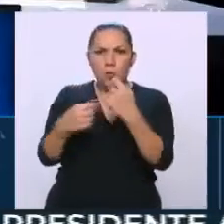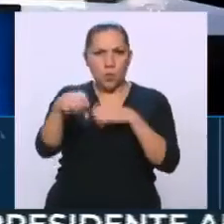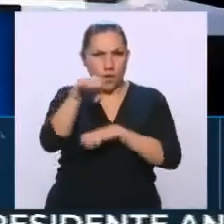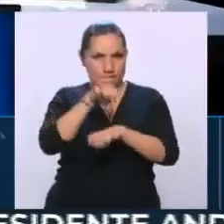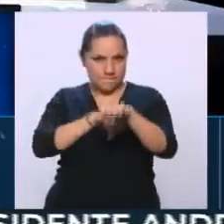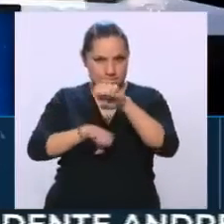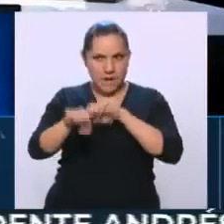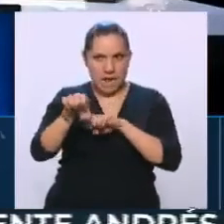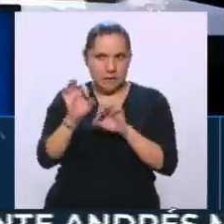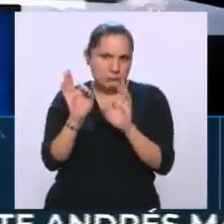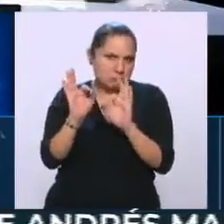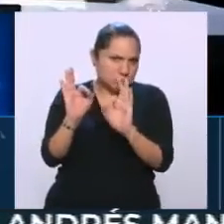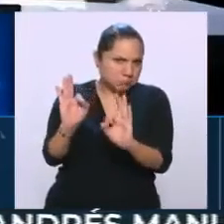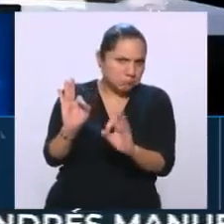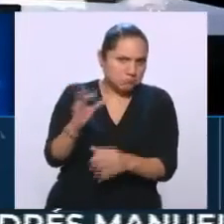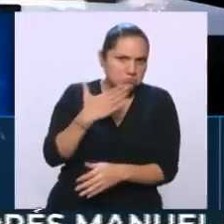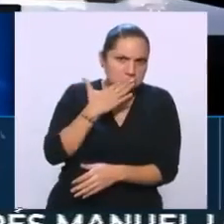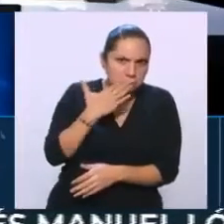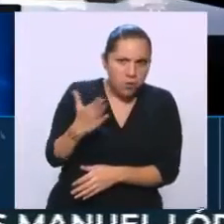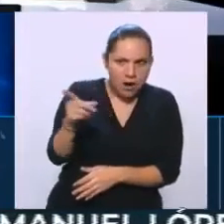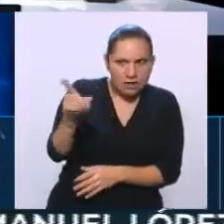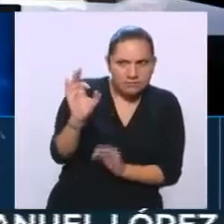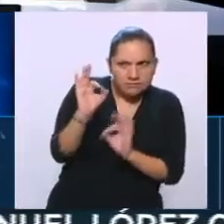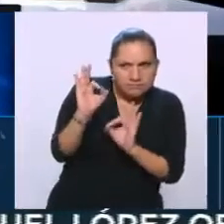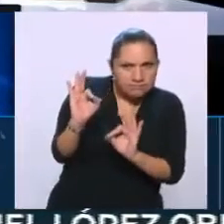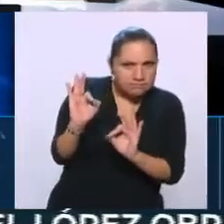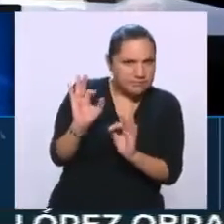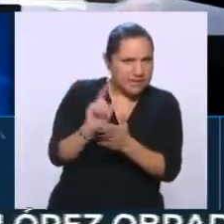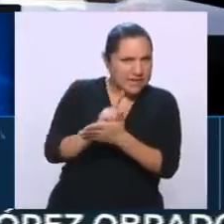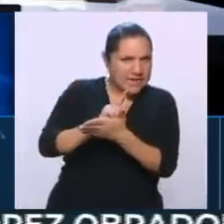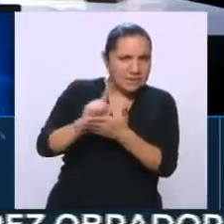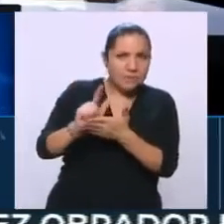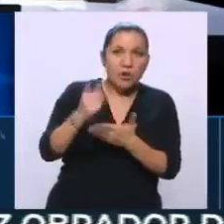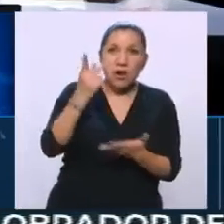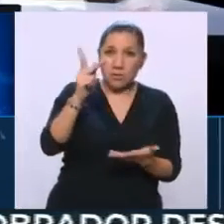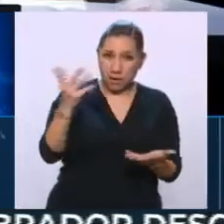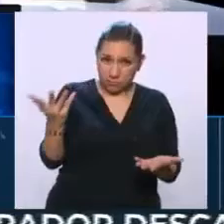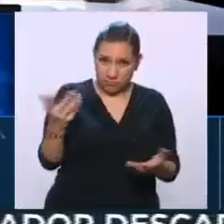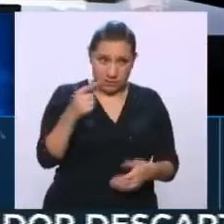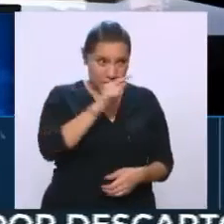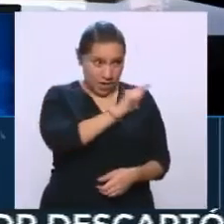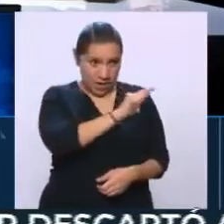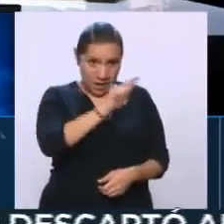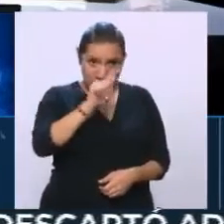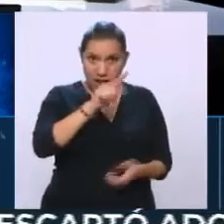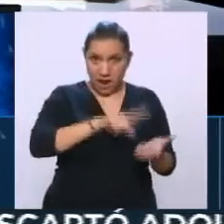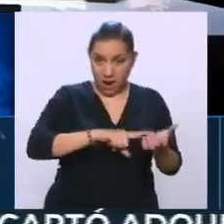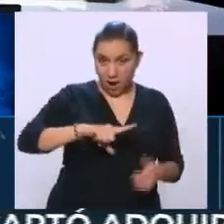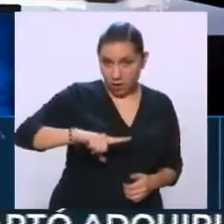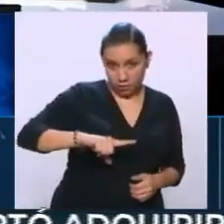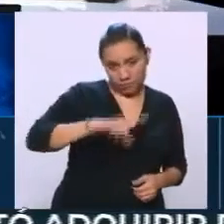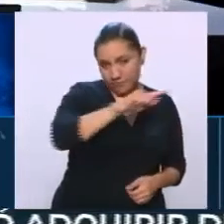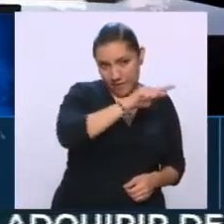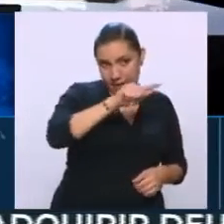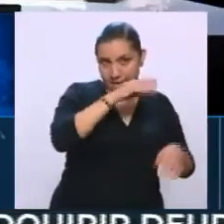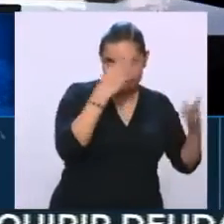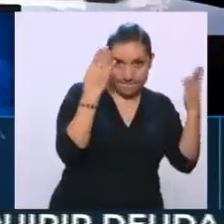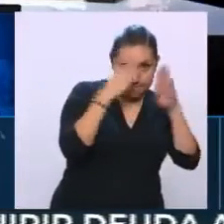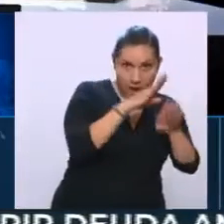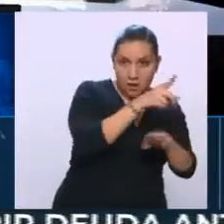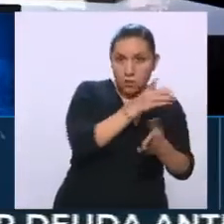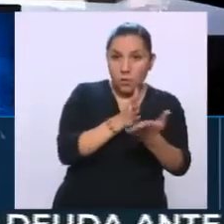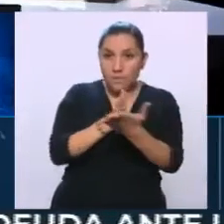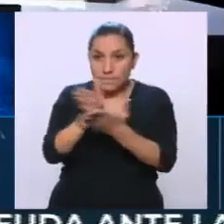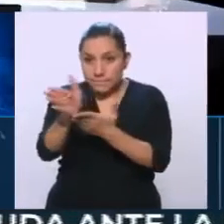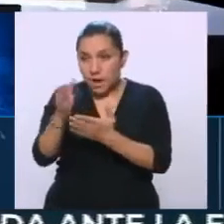¿los bancos tienen la facultad de revisar los estados financieros de las empresas que son sus clientes? Mira, no